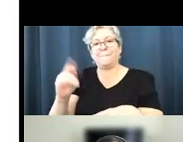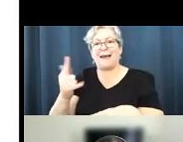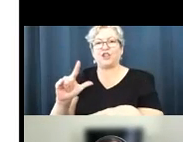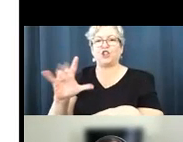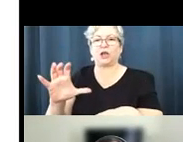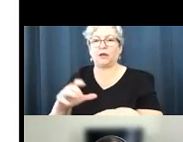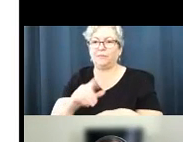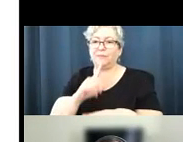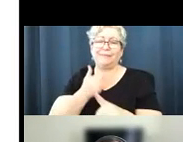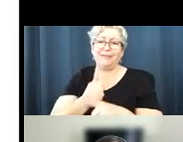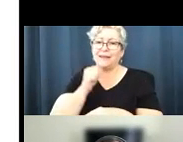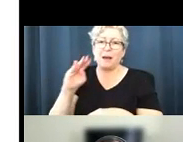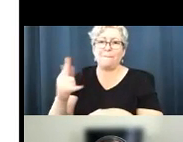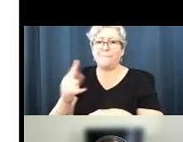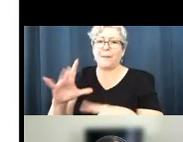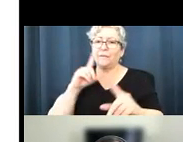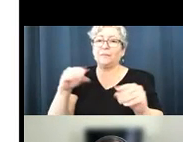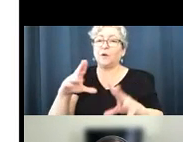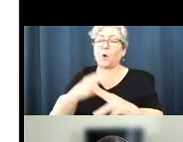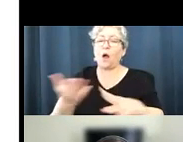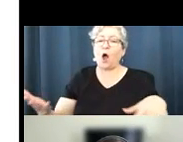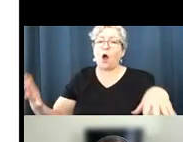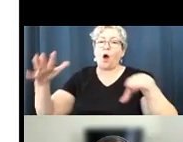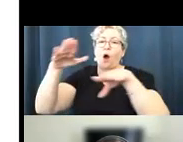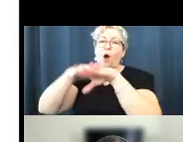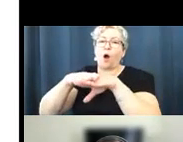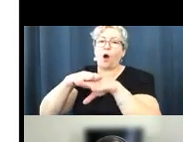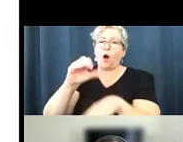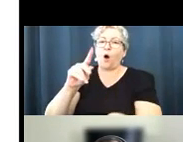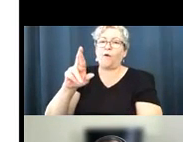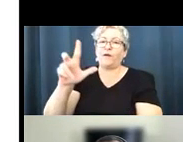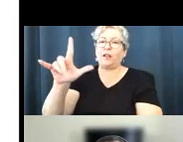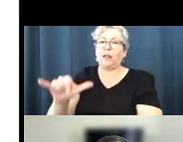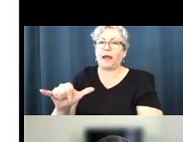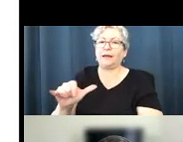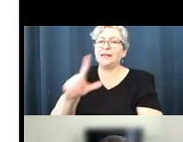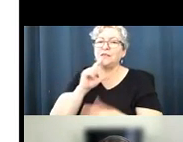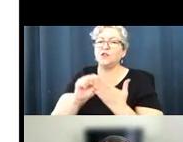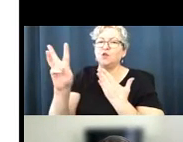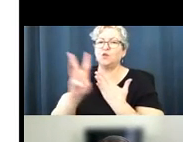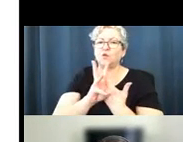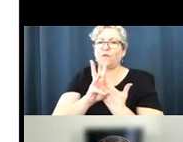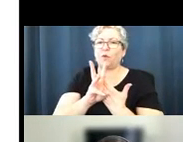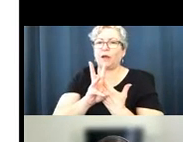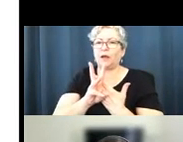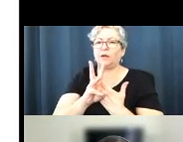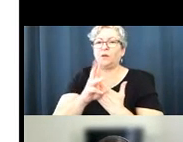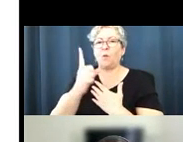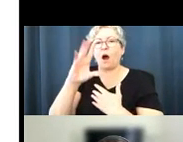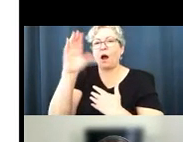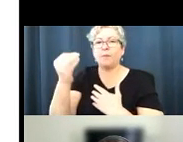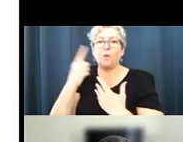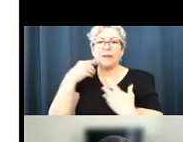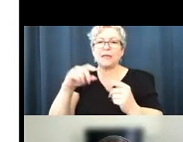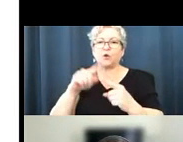que algunas de las personas piensan que es un botón mágico son las superposiciones o los overlays. Esto es un software que hay